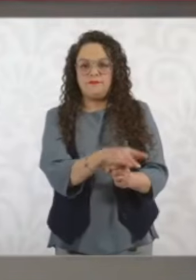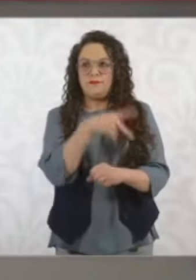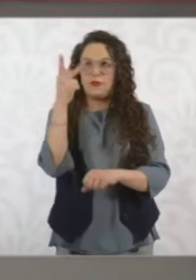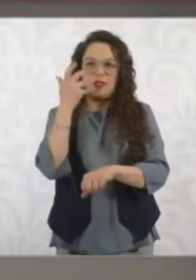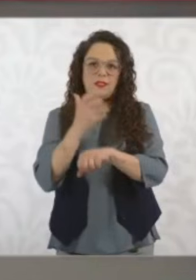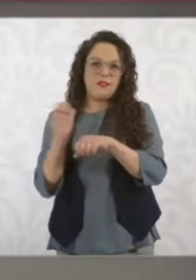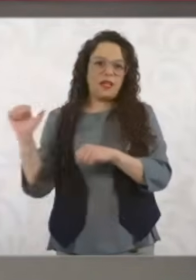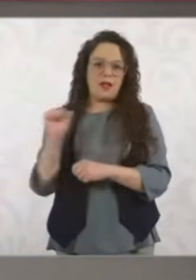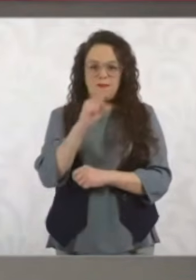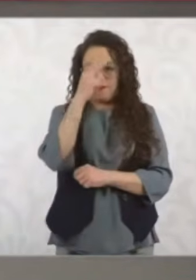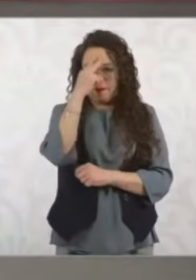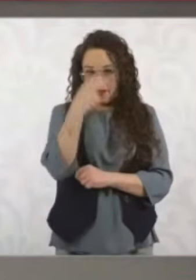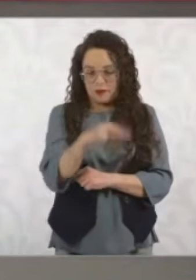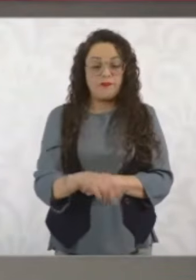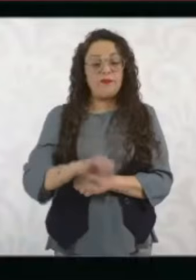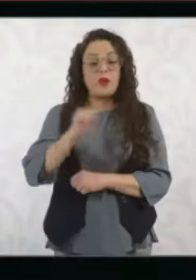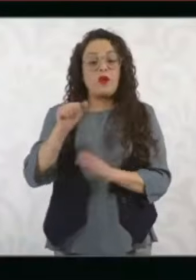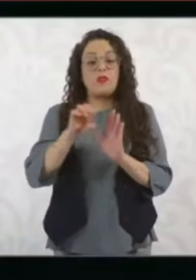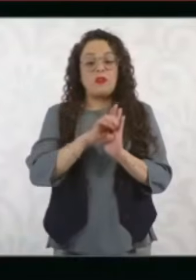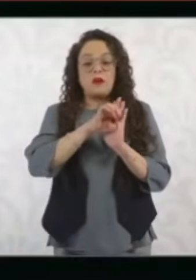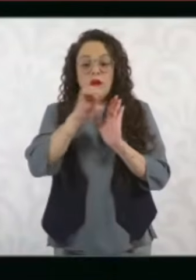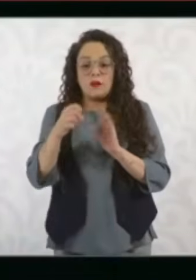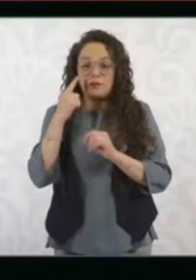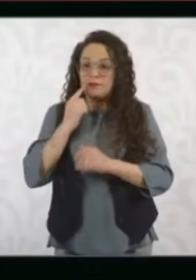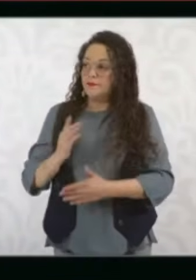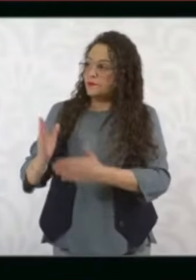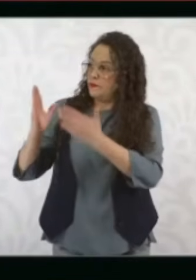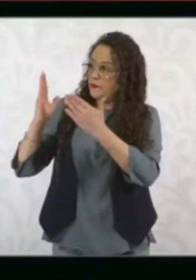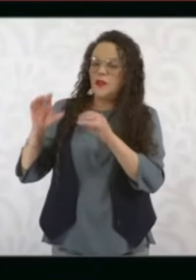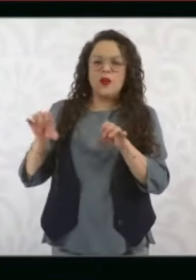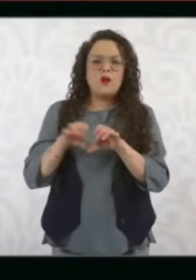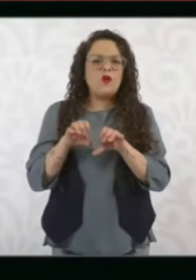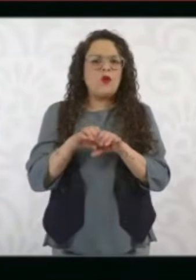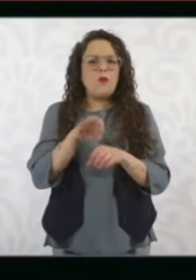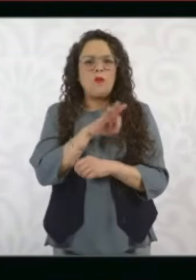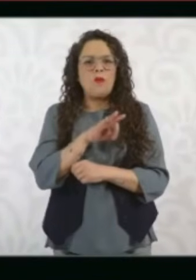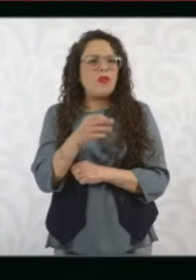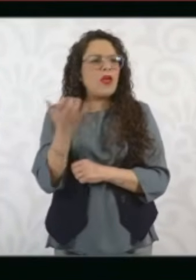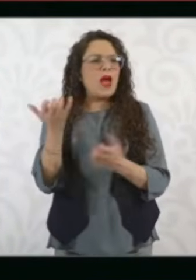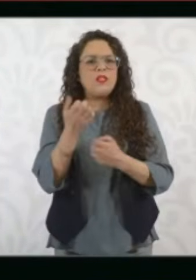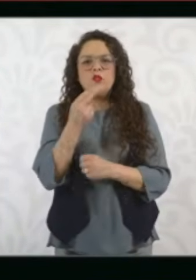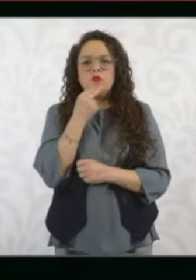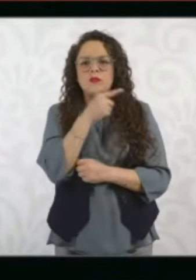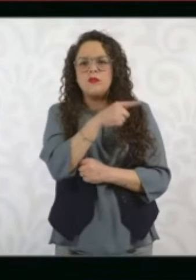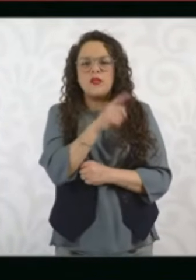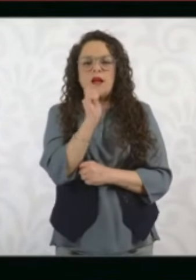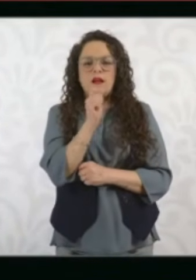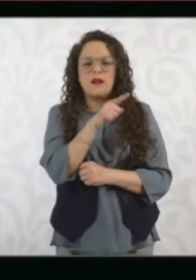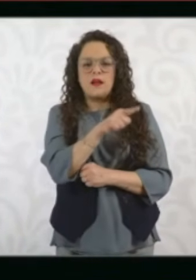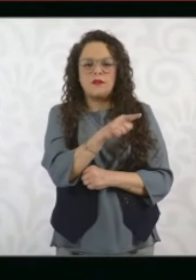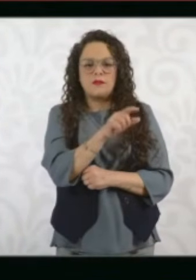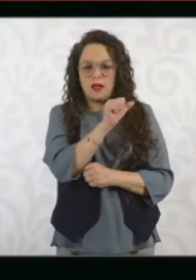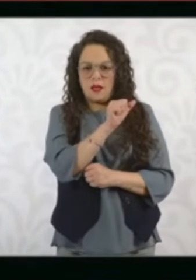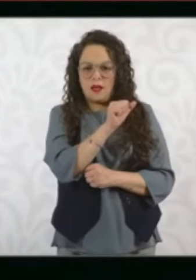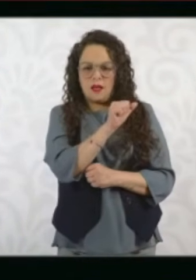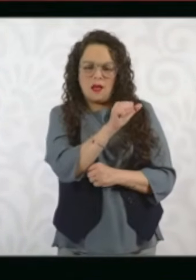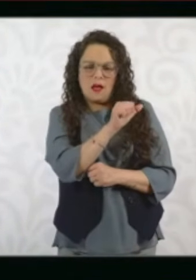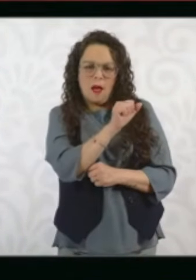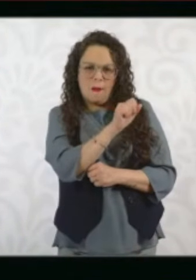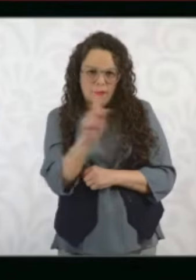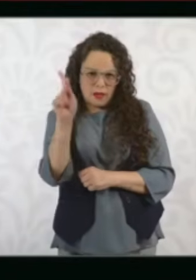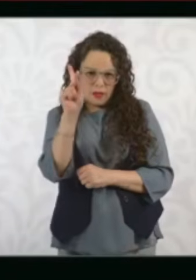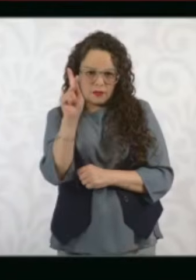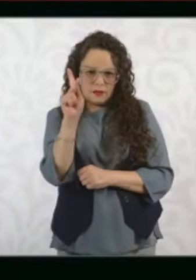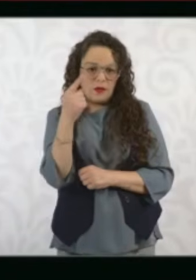Aquí algunos ejemplos de cómo funcionan estas conversaciones y cómo van teniendo ciertos picos, solo para